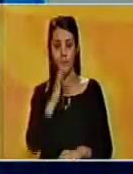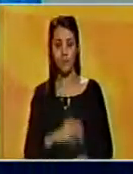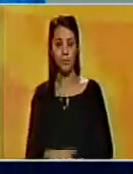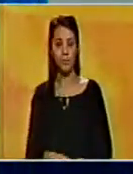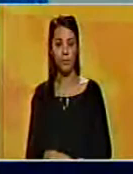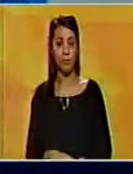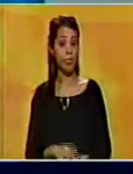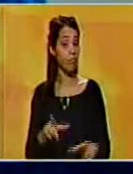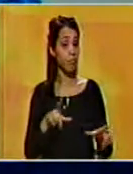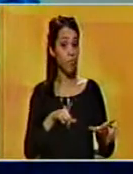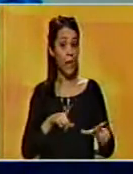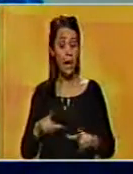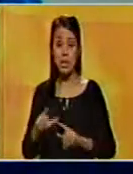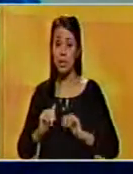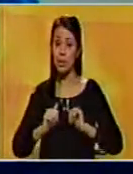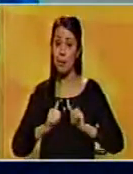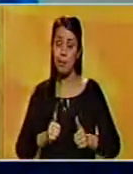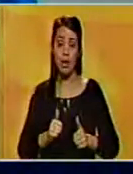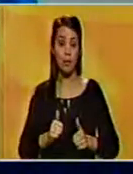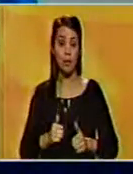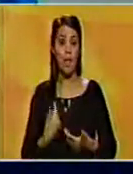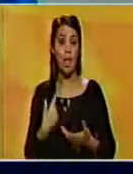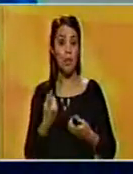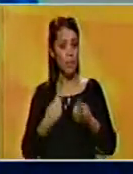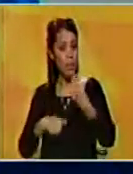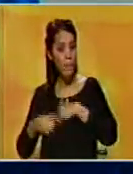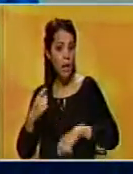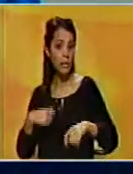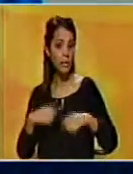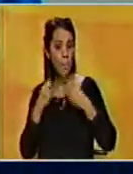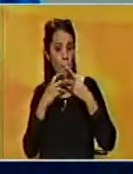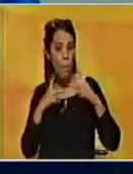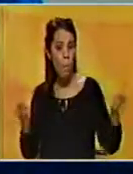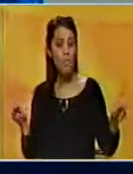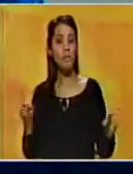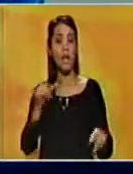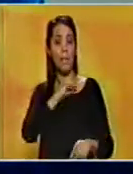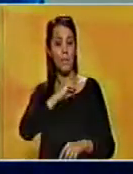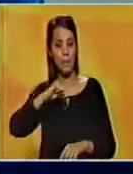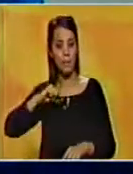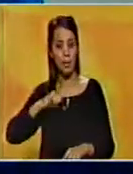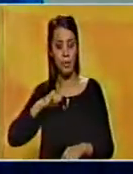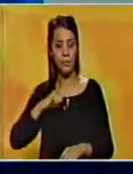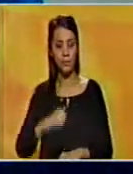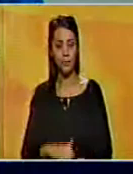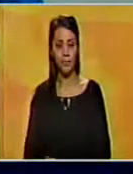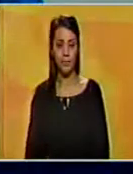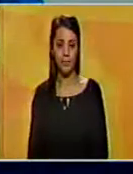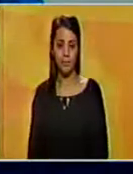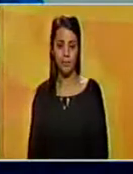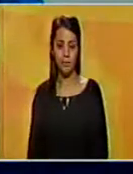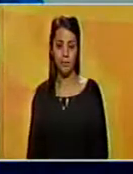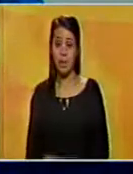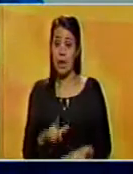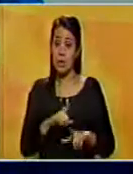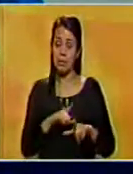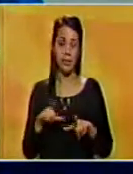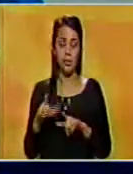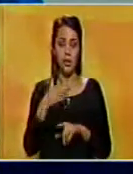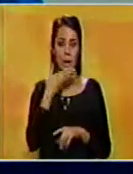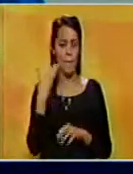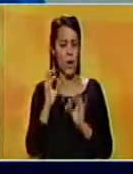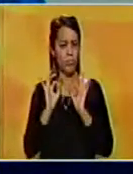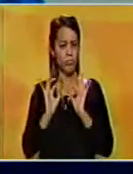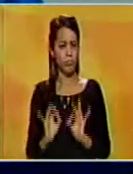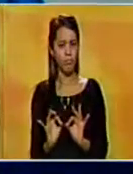ya arranque sus funciones de ofertas públicas, de oferta privada, y ya estemos en las mejores condiciones